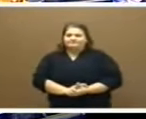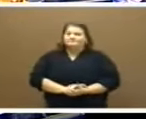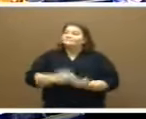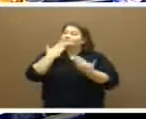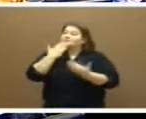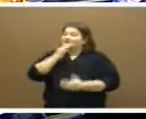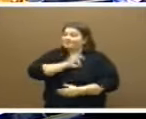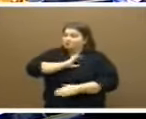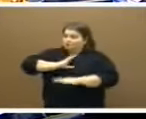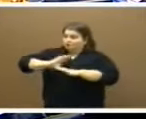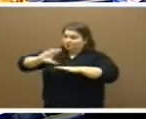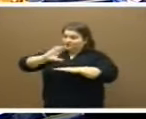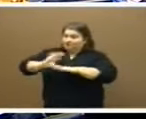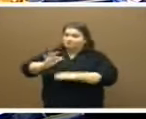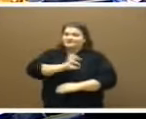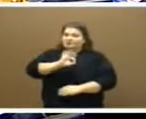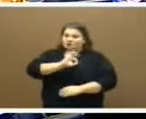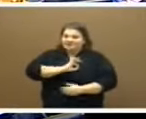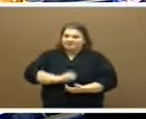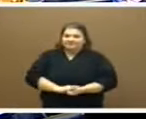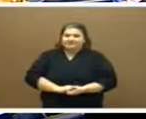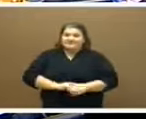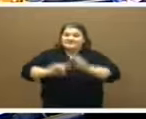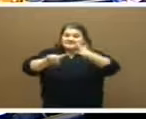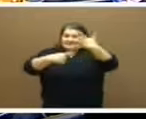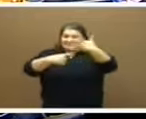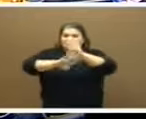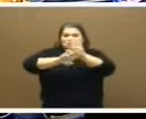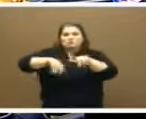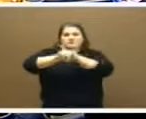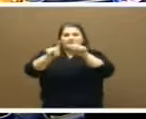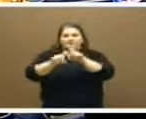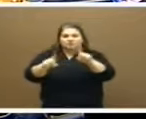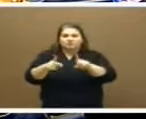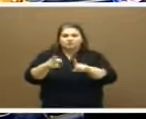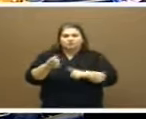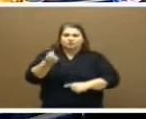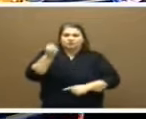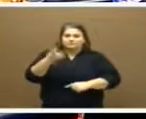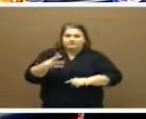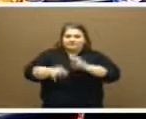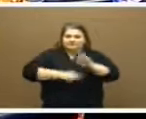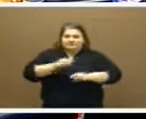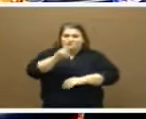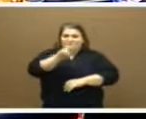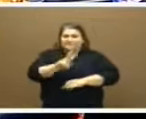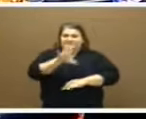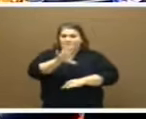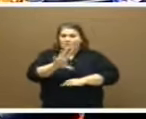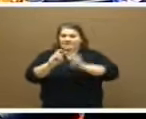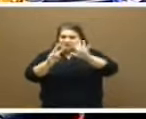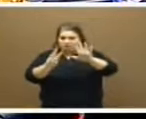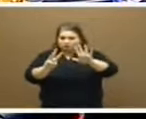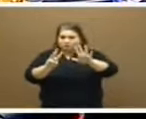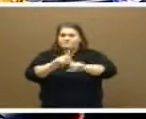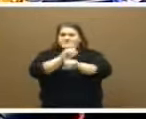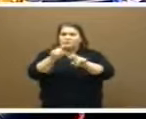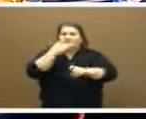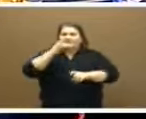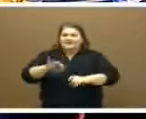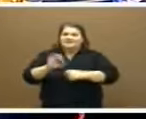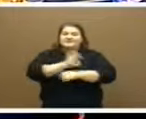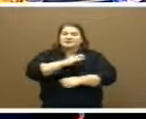Muchas gracias, señor consejero. Señorías, la sexta y última pregunta en la presente sesión plenaria es la número 258, formulada por el